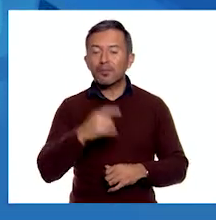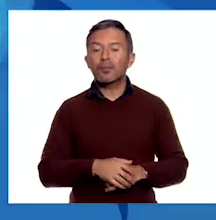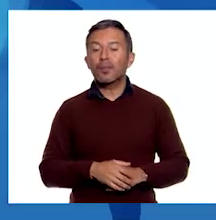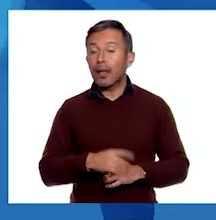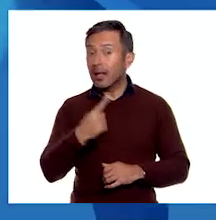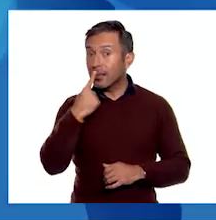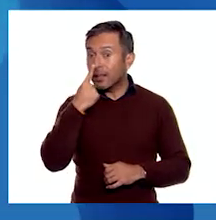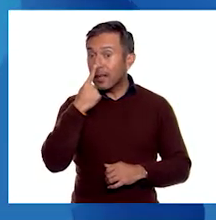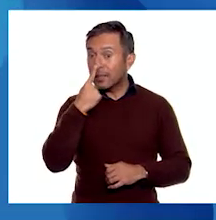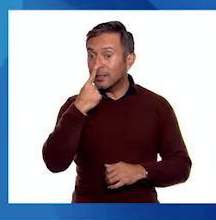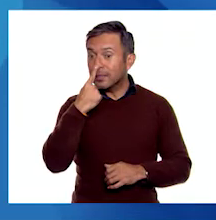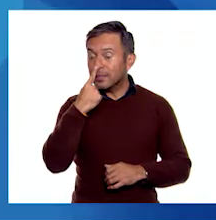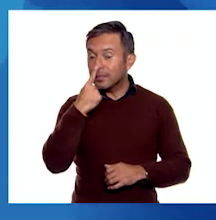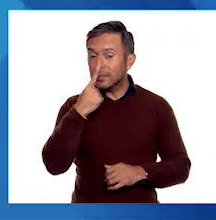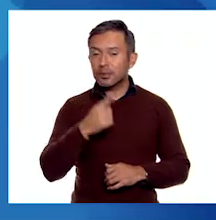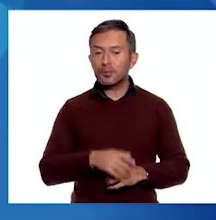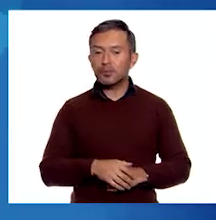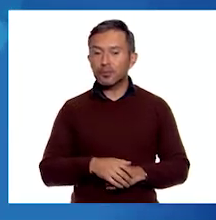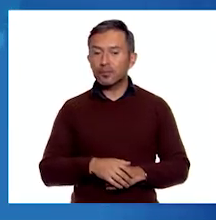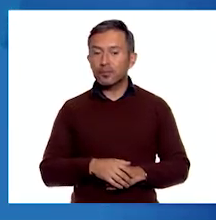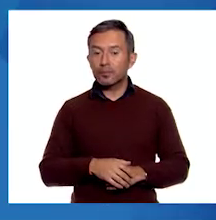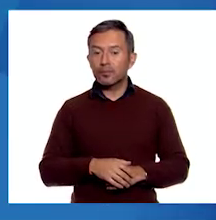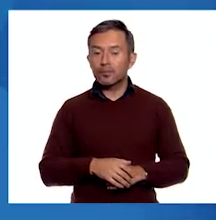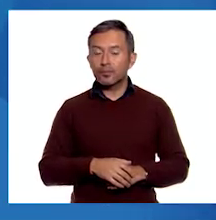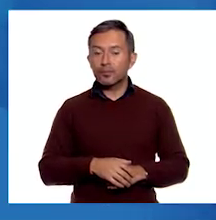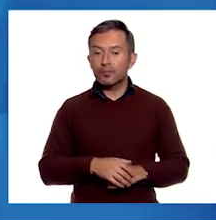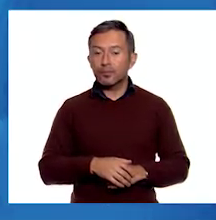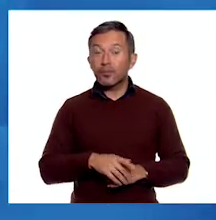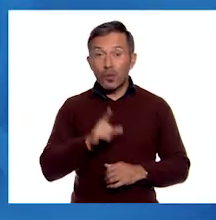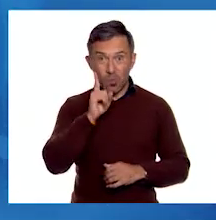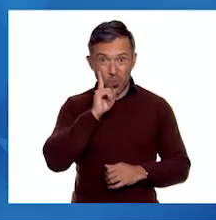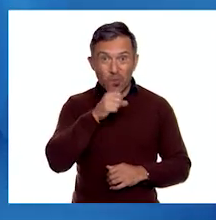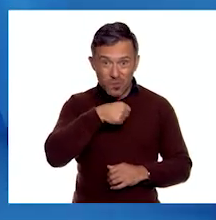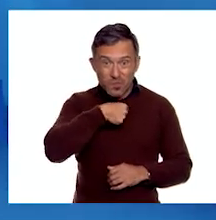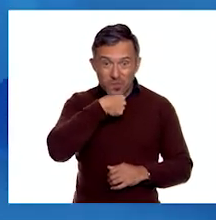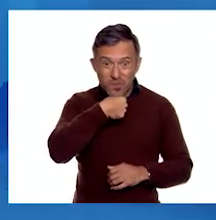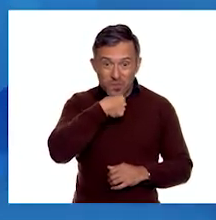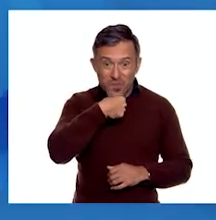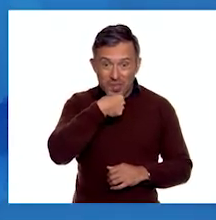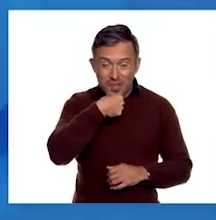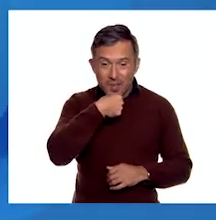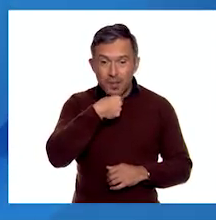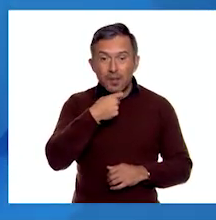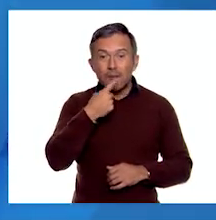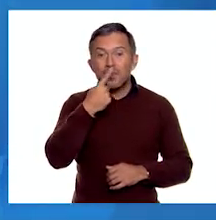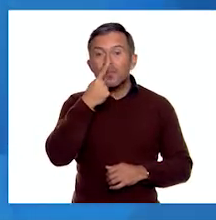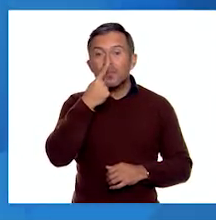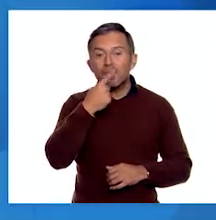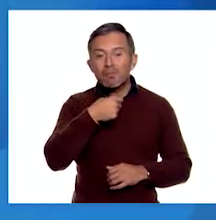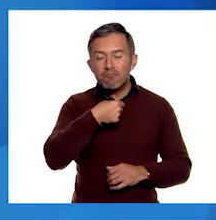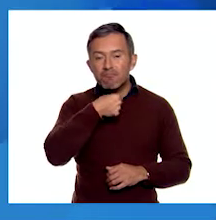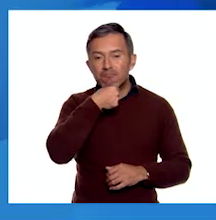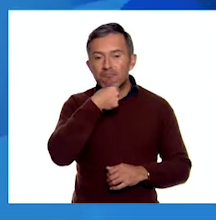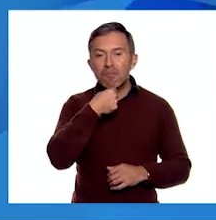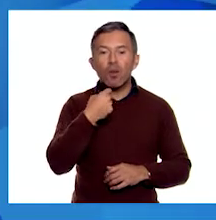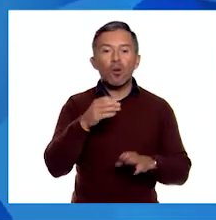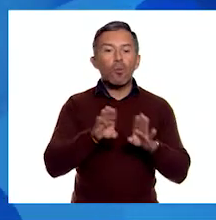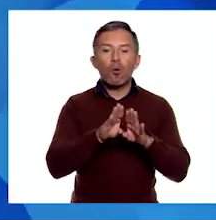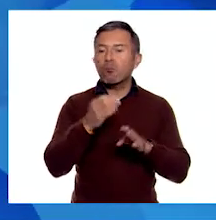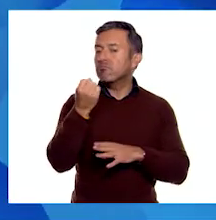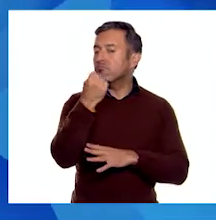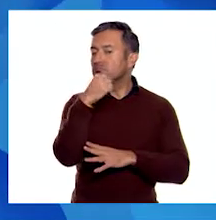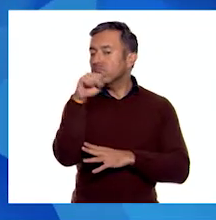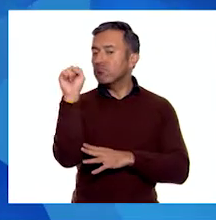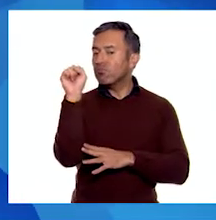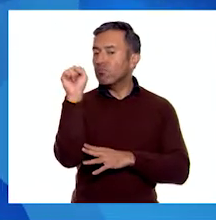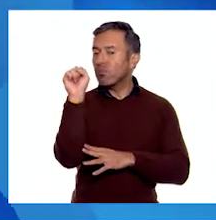continuación, ahorita, lo que es la nariz de la viejita es el mentón o la quijada que está volteada